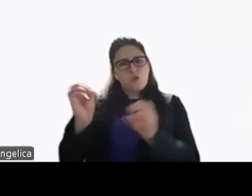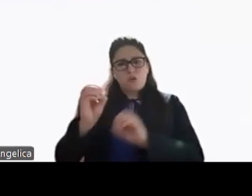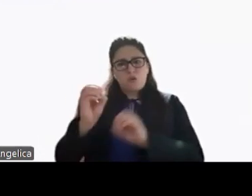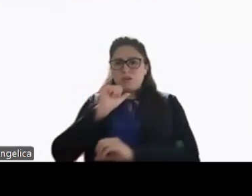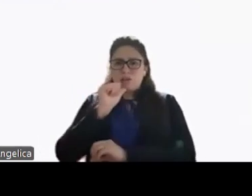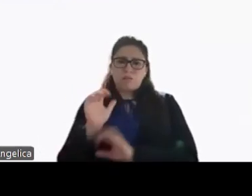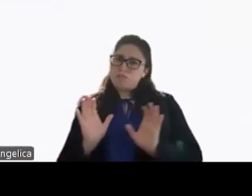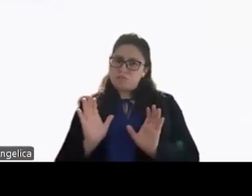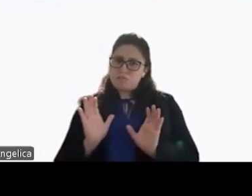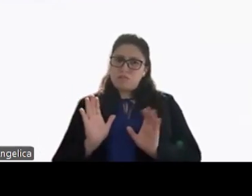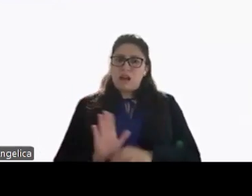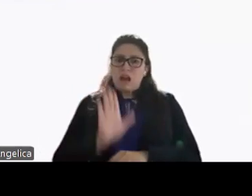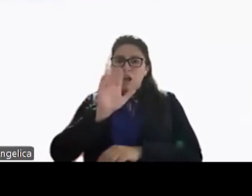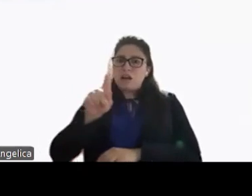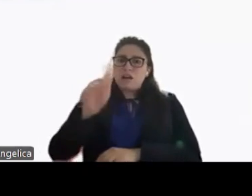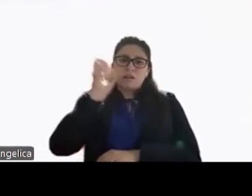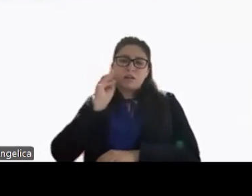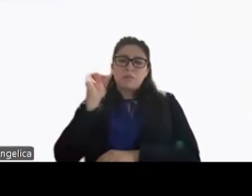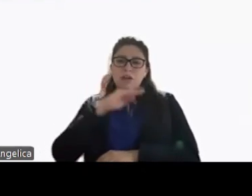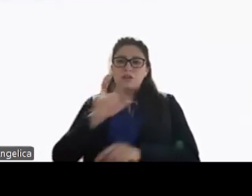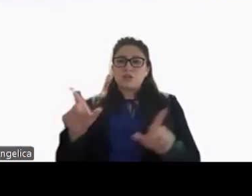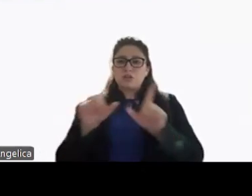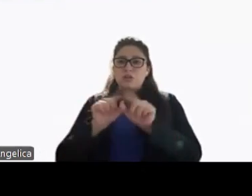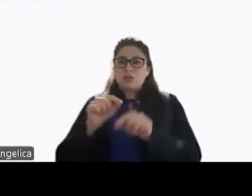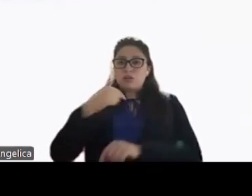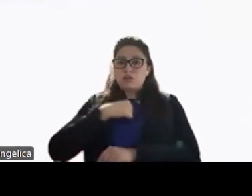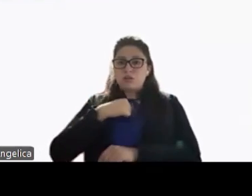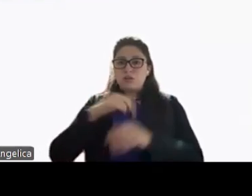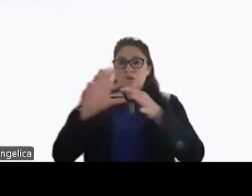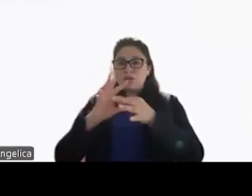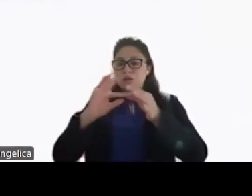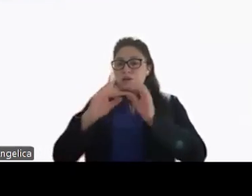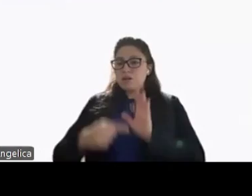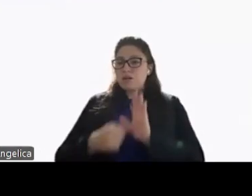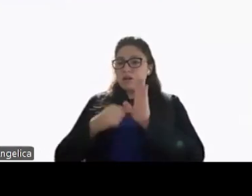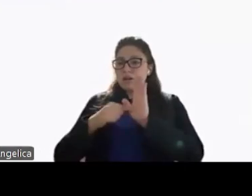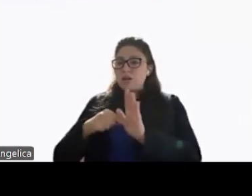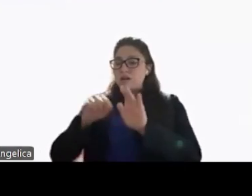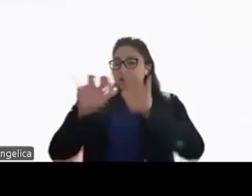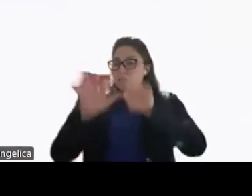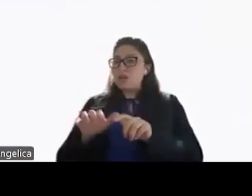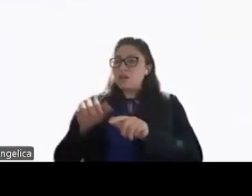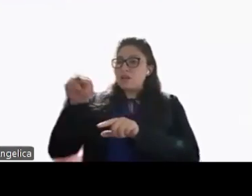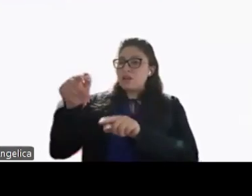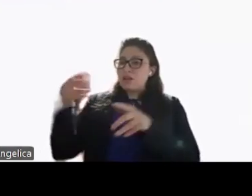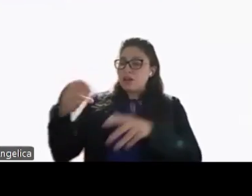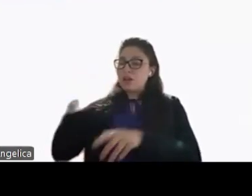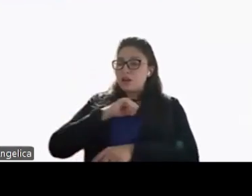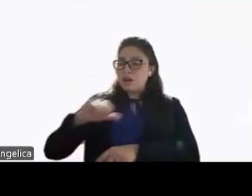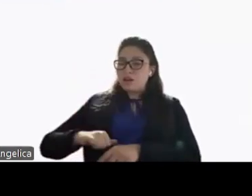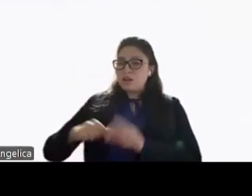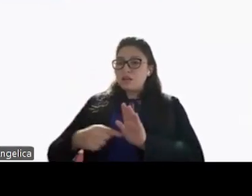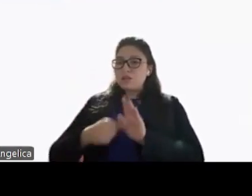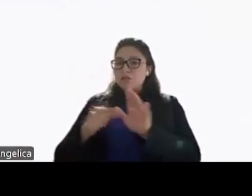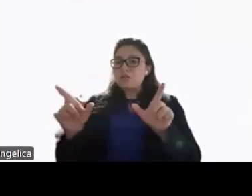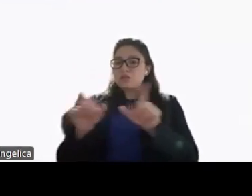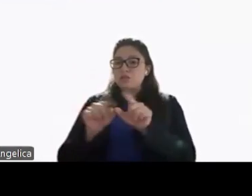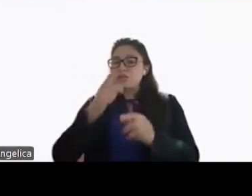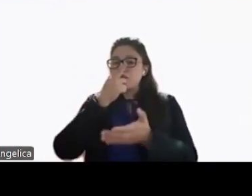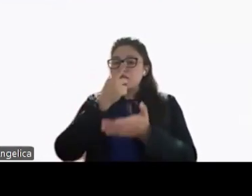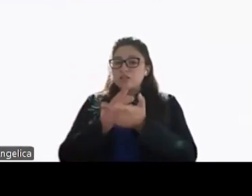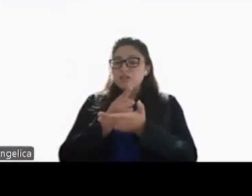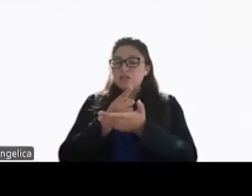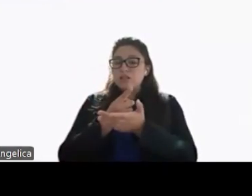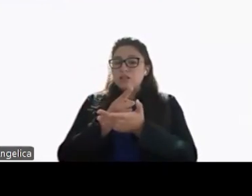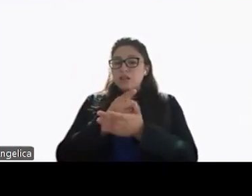Seguramente escuchó mal. Yo estaba mencionando el documento que presentó la alcaldía, que simplemente planteaba el tema